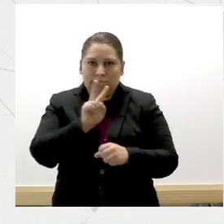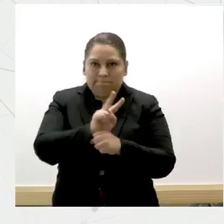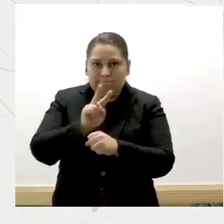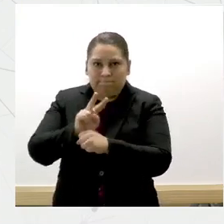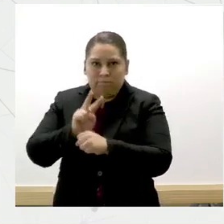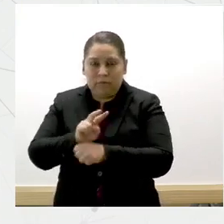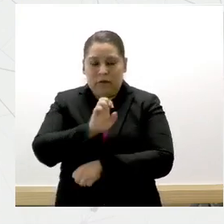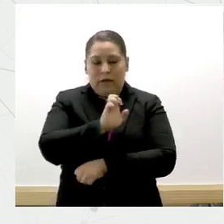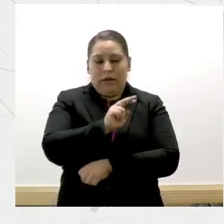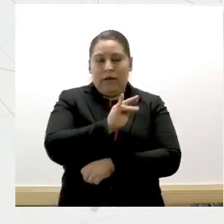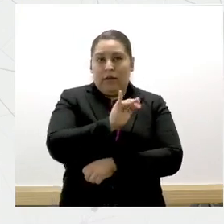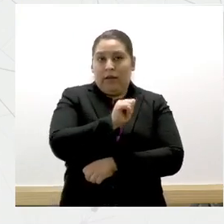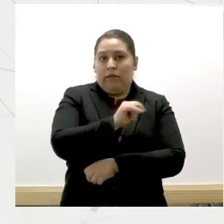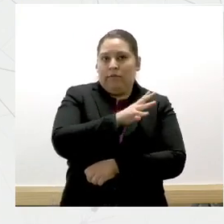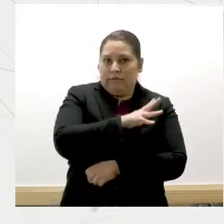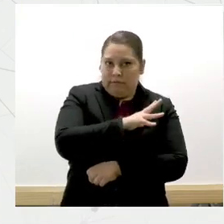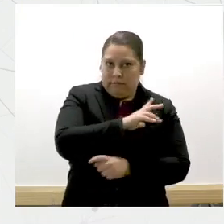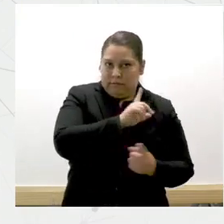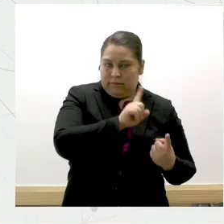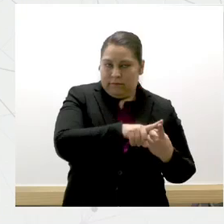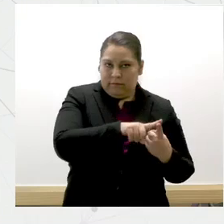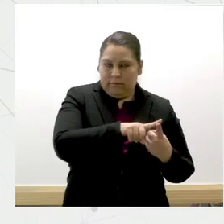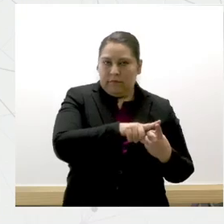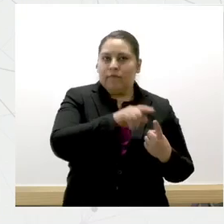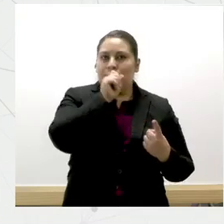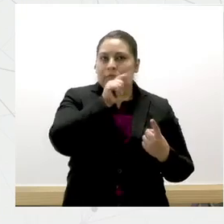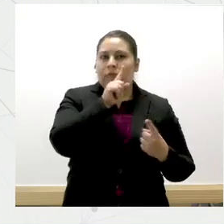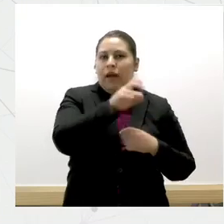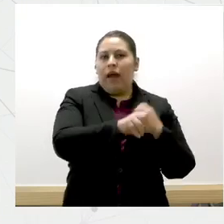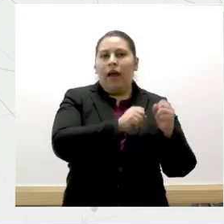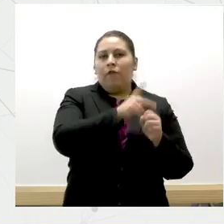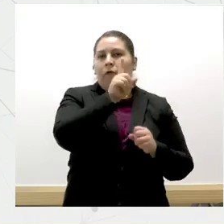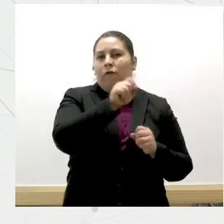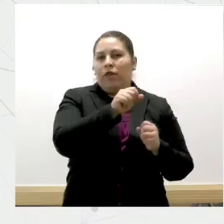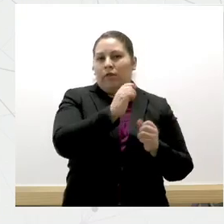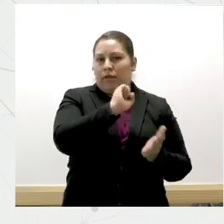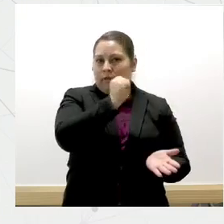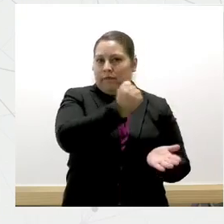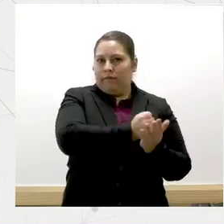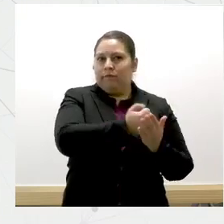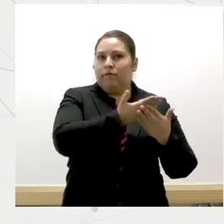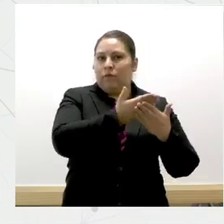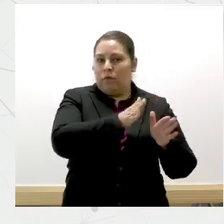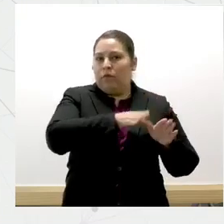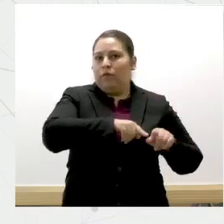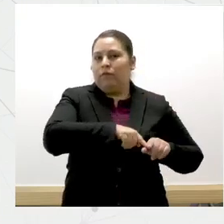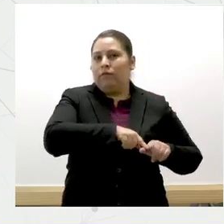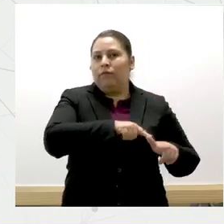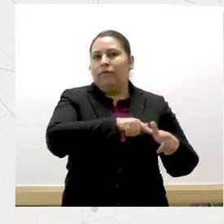digo, tenemos una primera ENIA que se aprobaba en el año 2020, pero antes les decía, ¿no?,